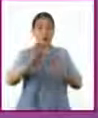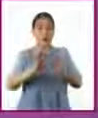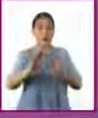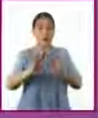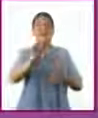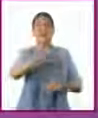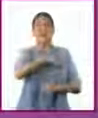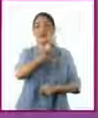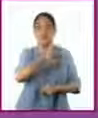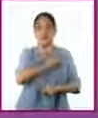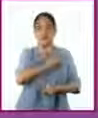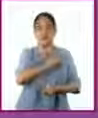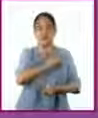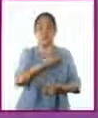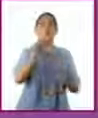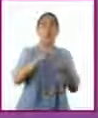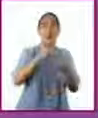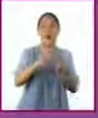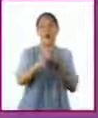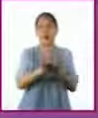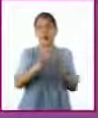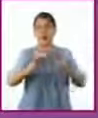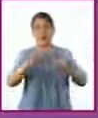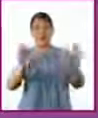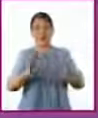la salud en azul claro.